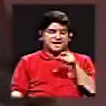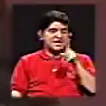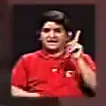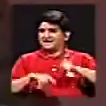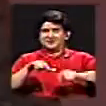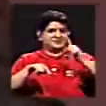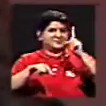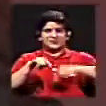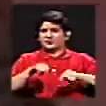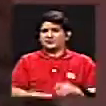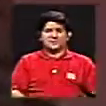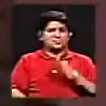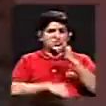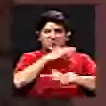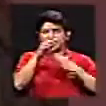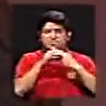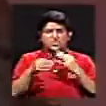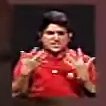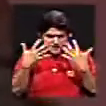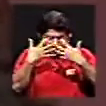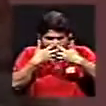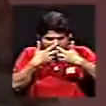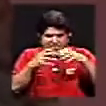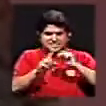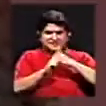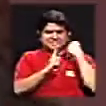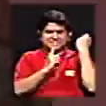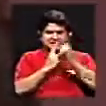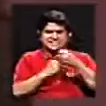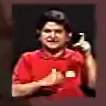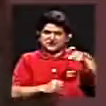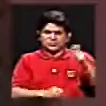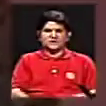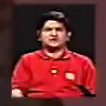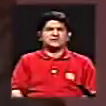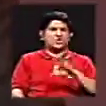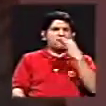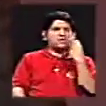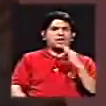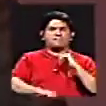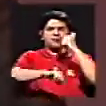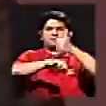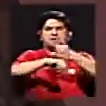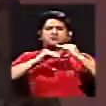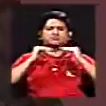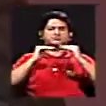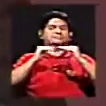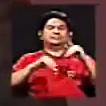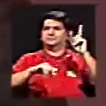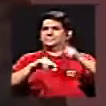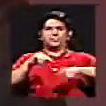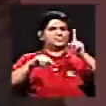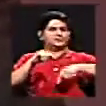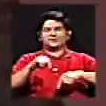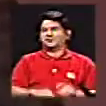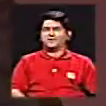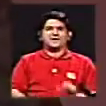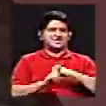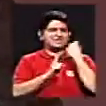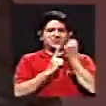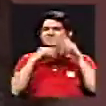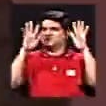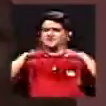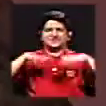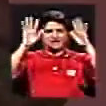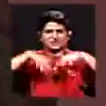puede, por el tipo de mezcla que se utiliza, las condiciones de calor que tiene que ser, la manera en que se coloca, no debe ser colocado en condiciones de